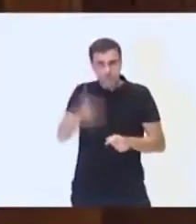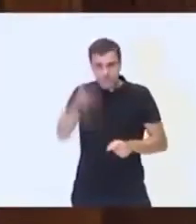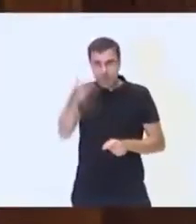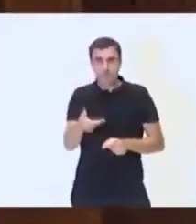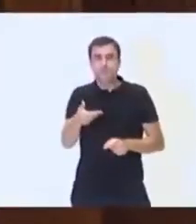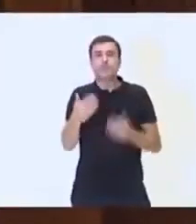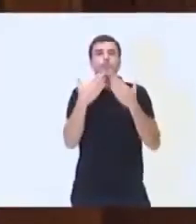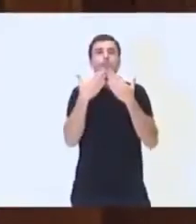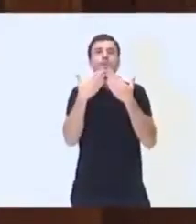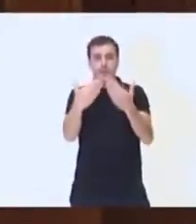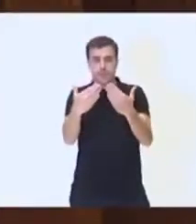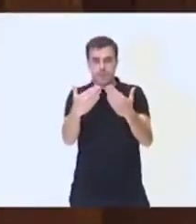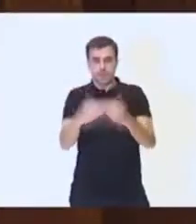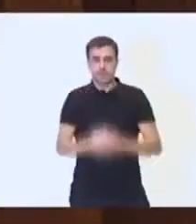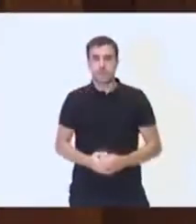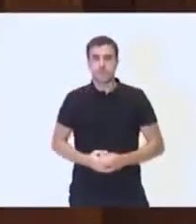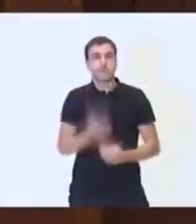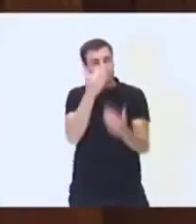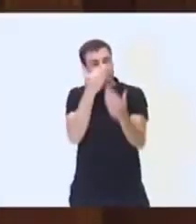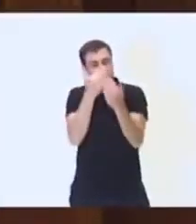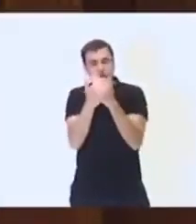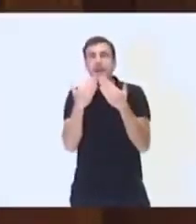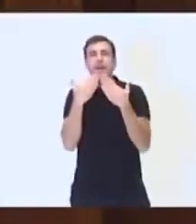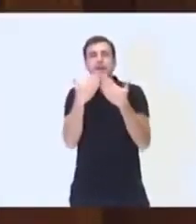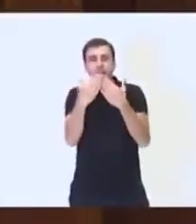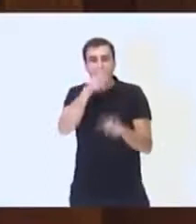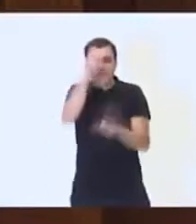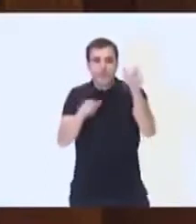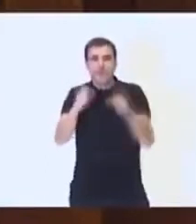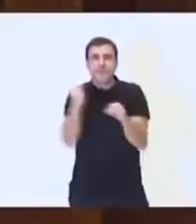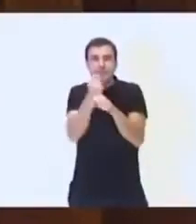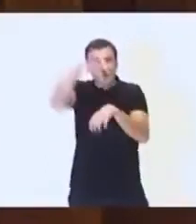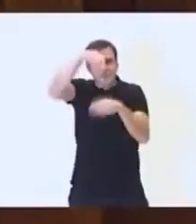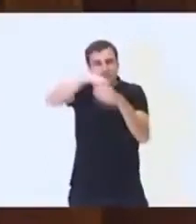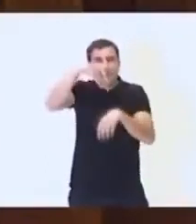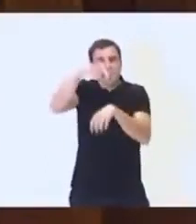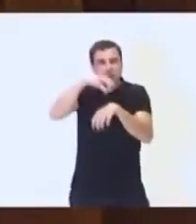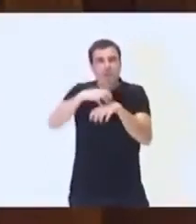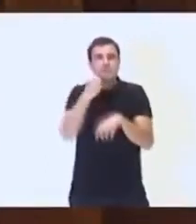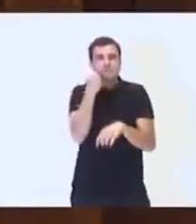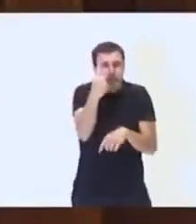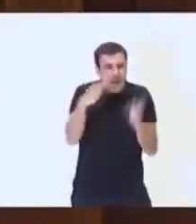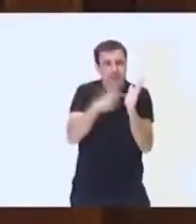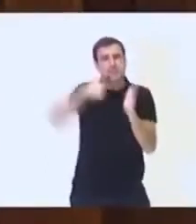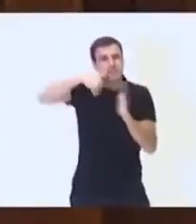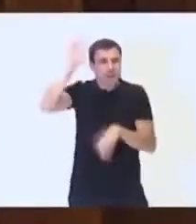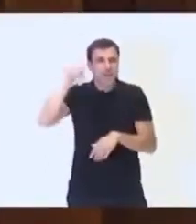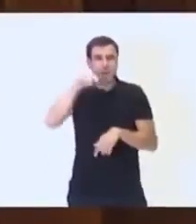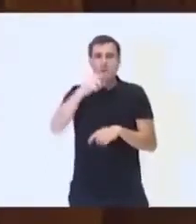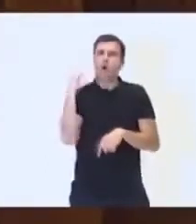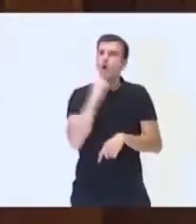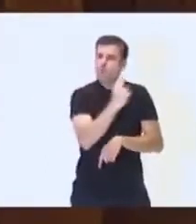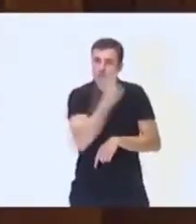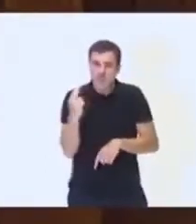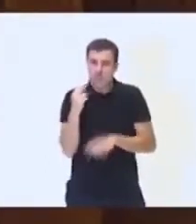gracias. Gracias de corazón a las miles de sanitarias y sanitarios que estos últimos 12 meses han dado un ejemplo de compromiso, entrega